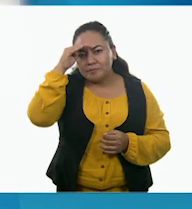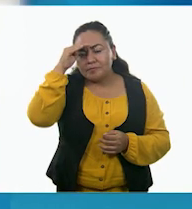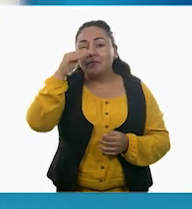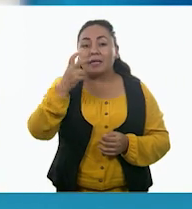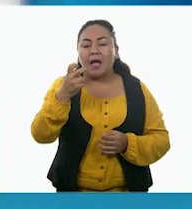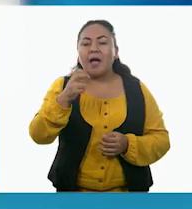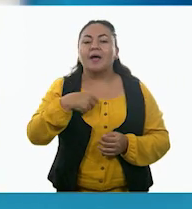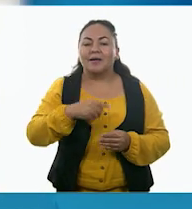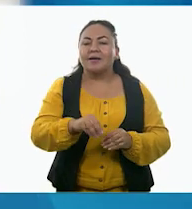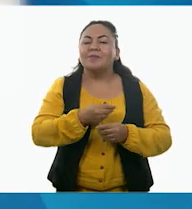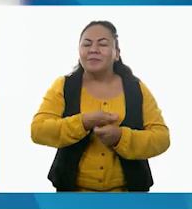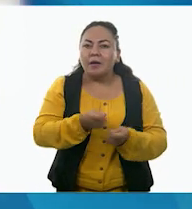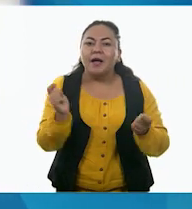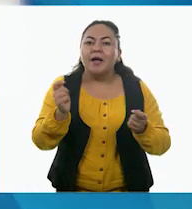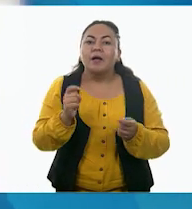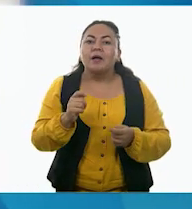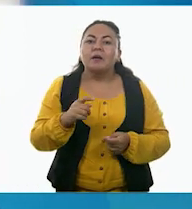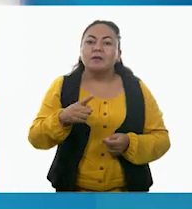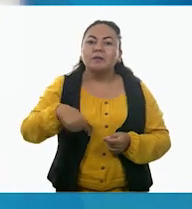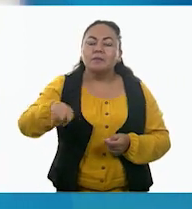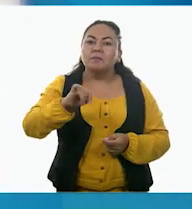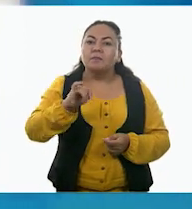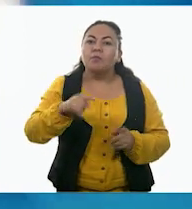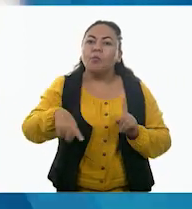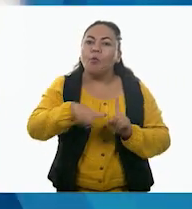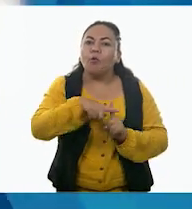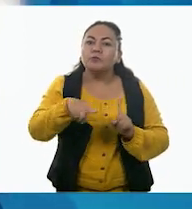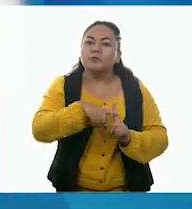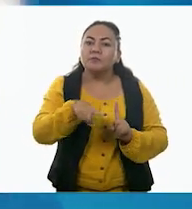el impacto que esto ha tenido pues ha sido positivo.